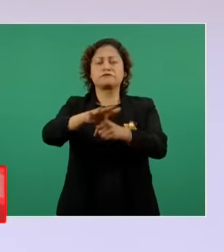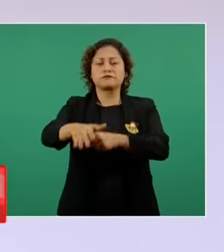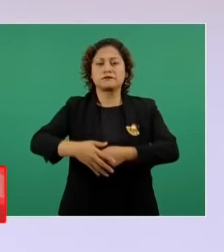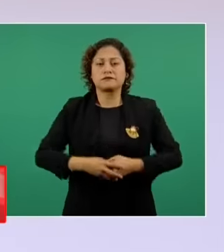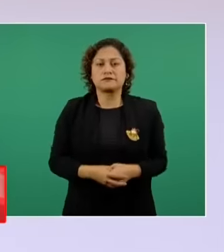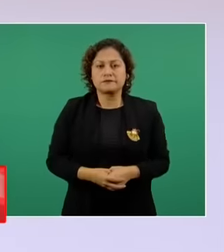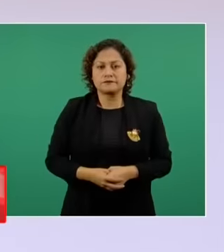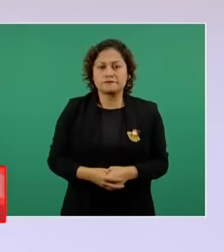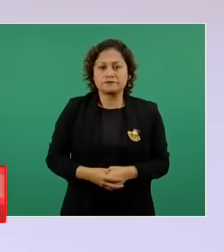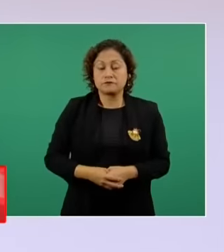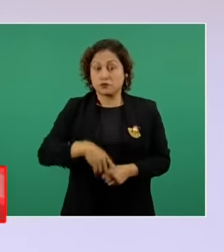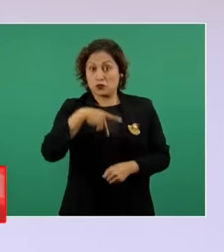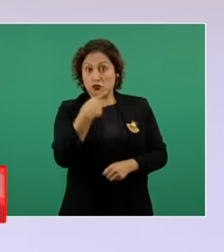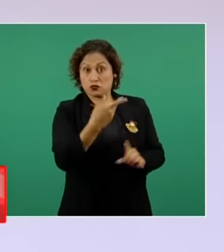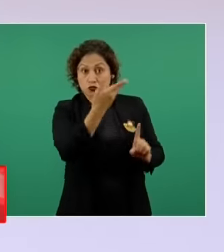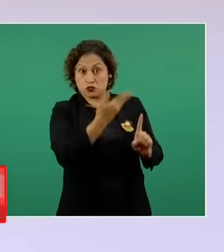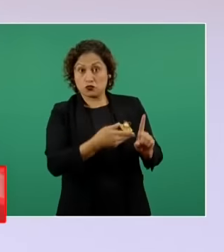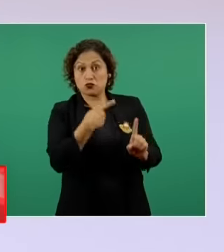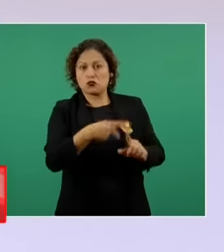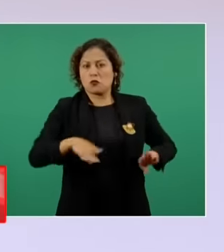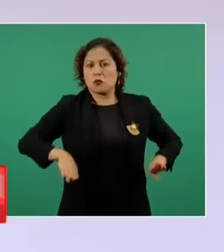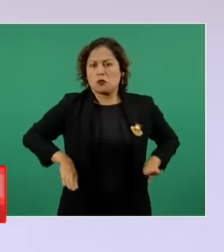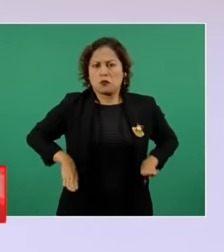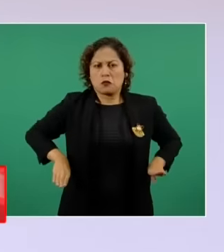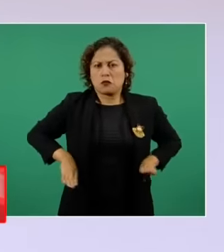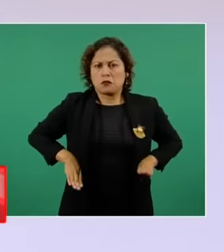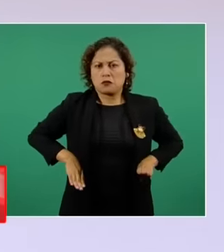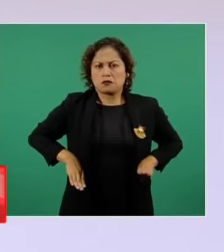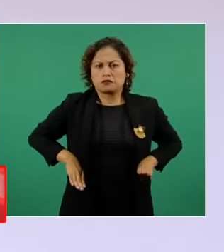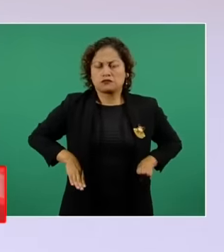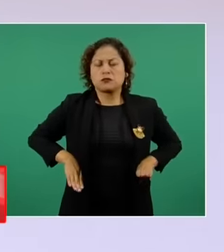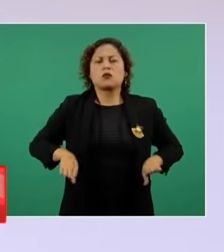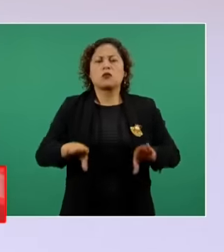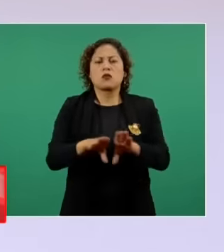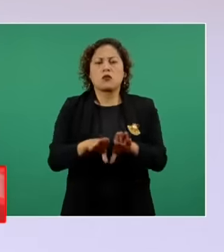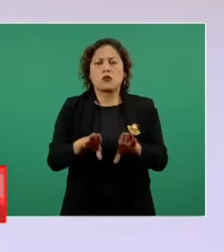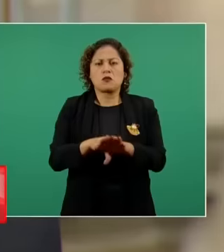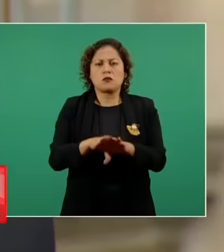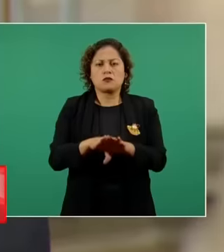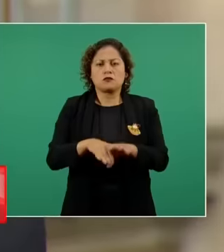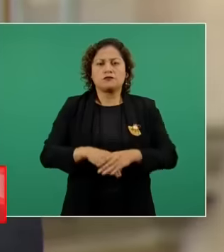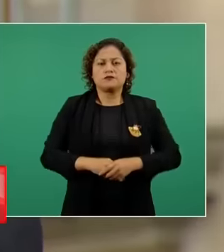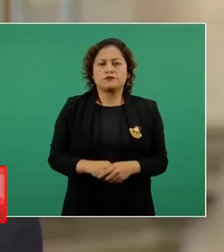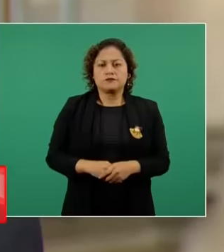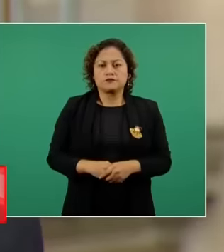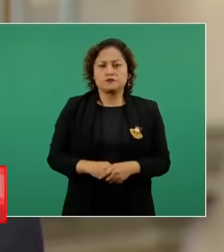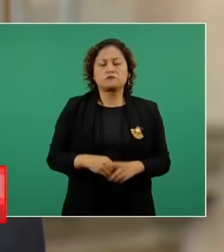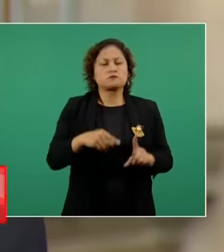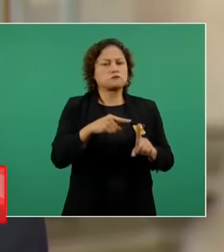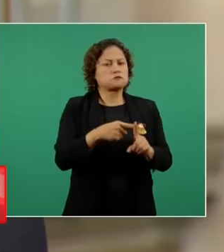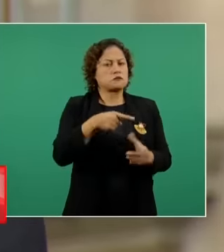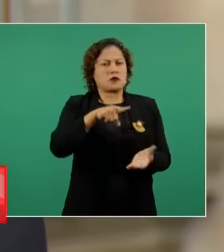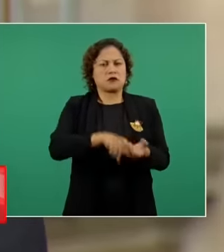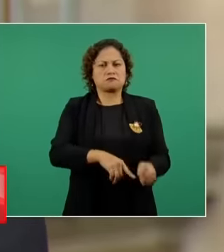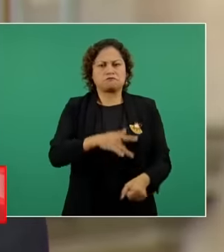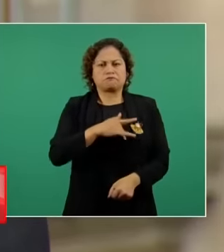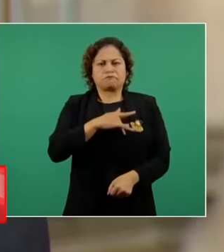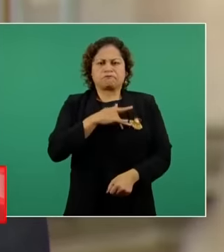en su personalidad lo distanciaba de ser un revolucionario